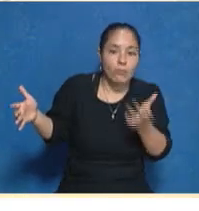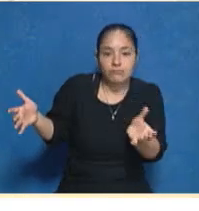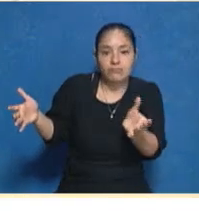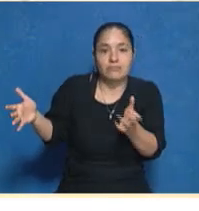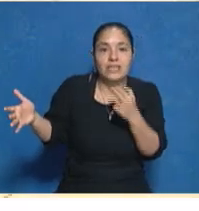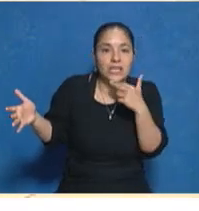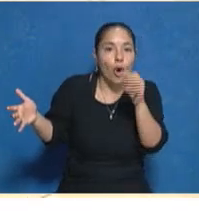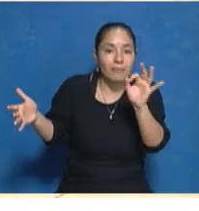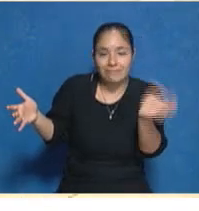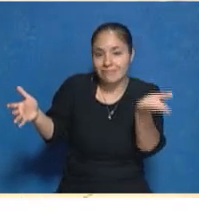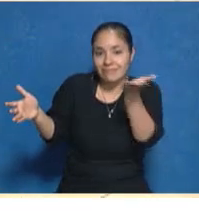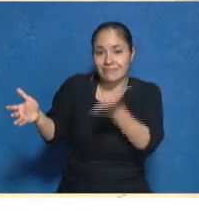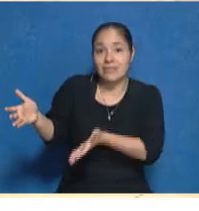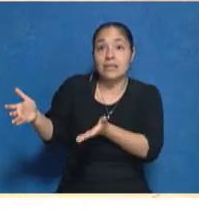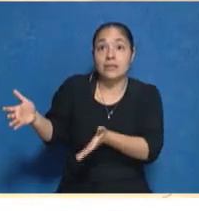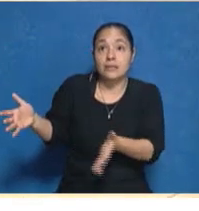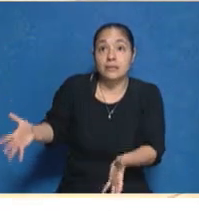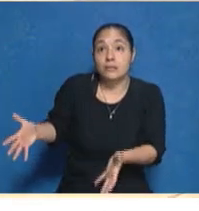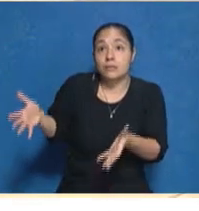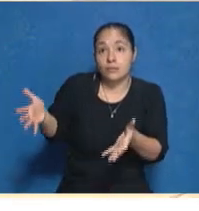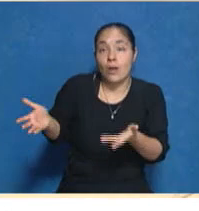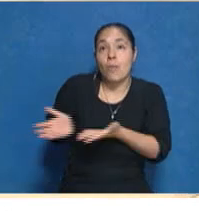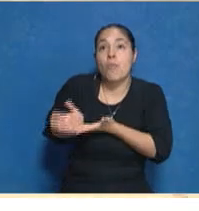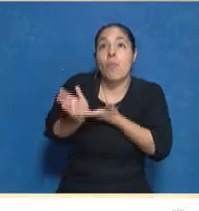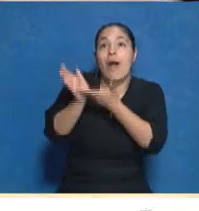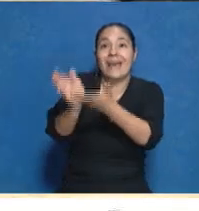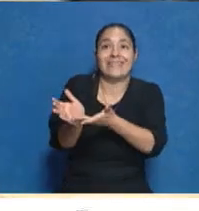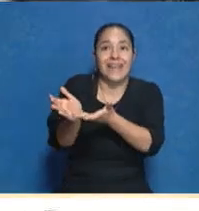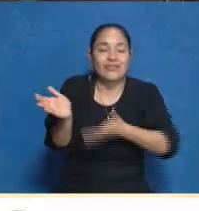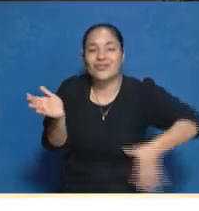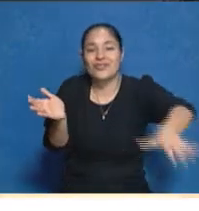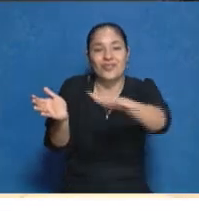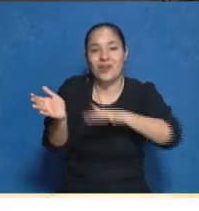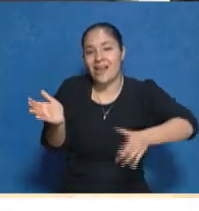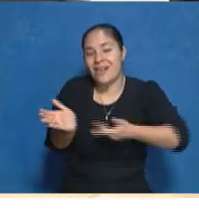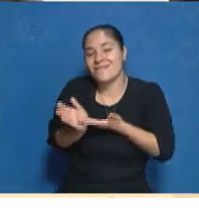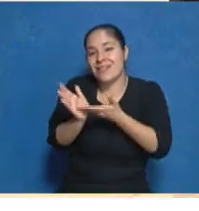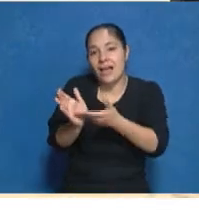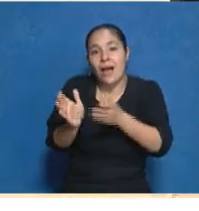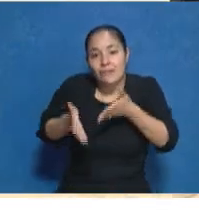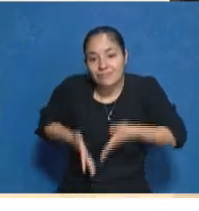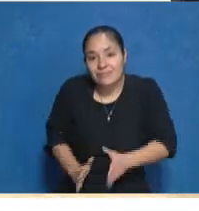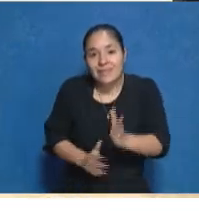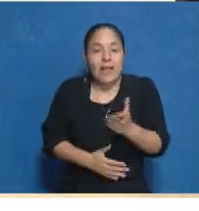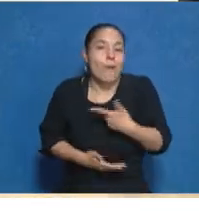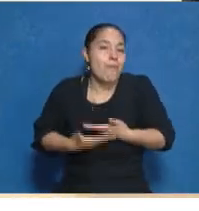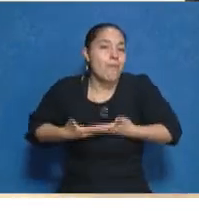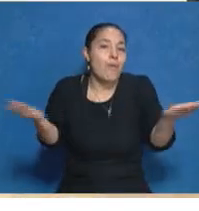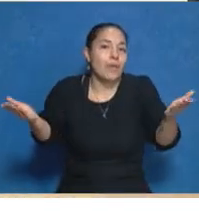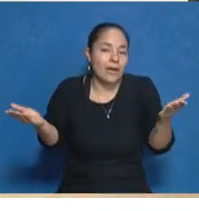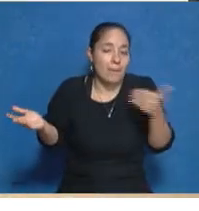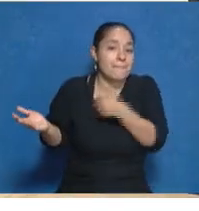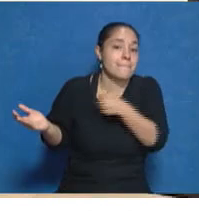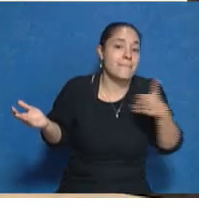que se utiliza para el traslado del bebé, y se está mostrando a este recién nacido de manera pública junto a la